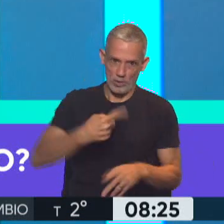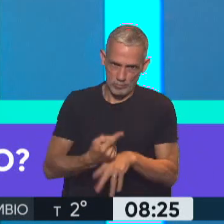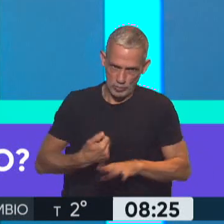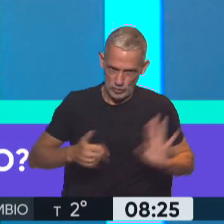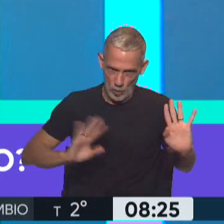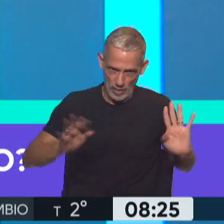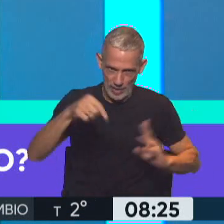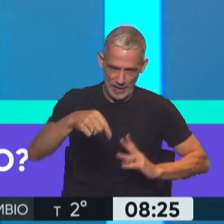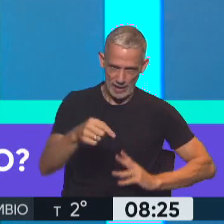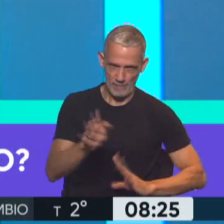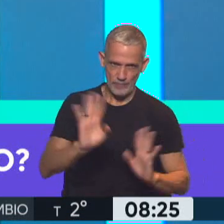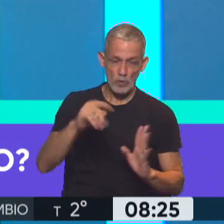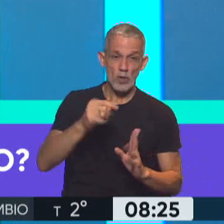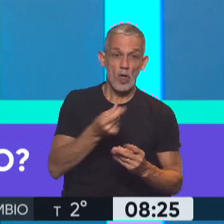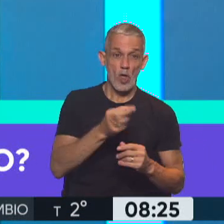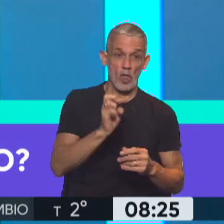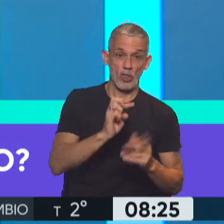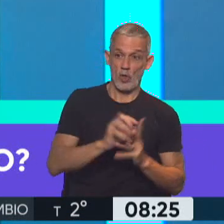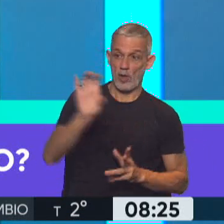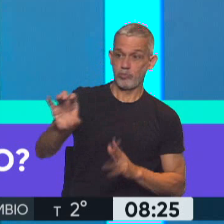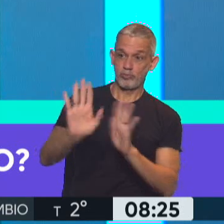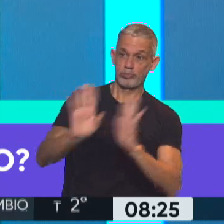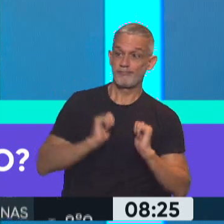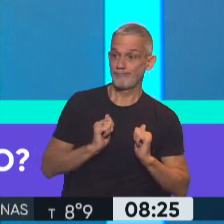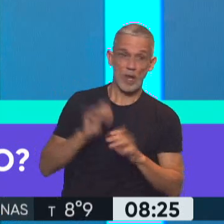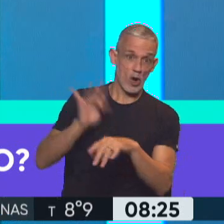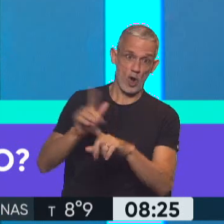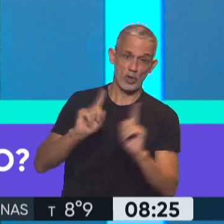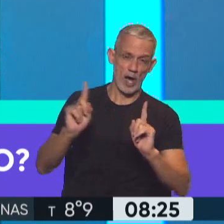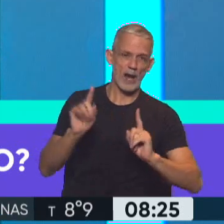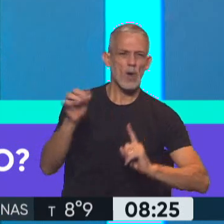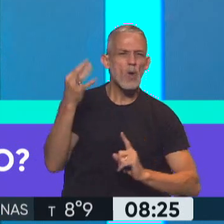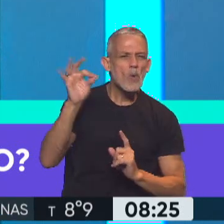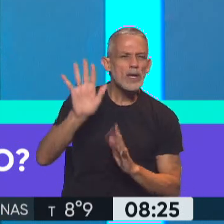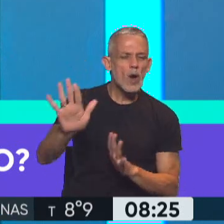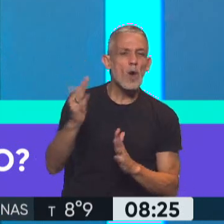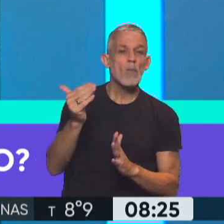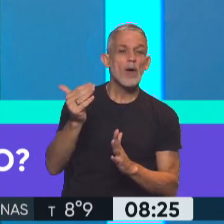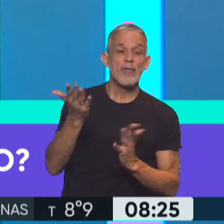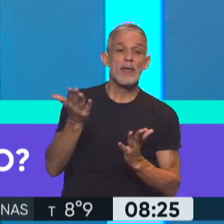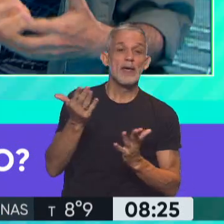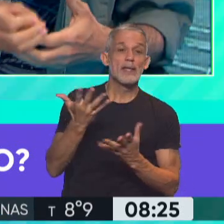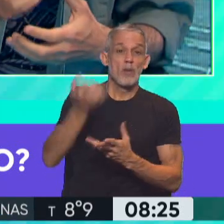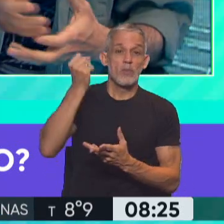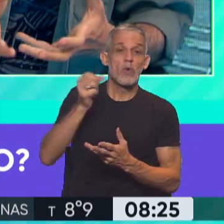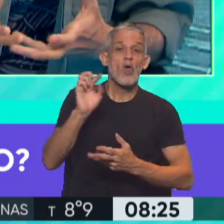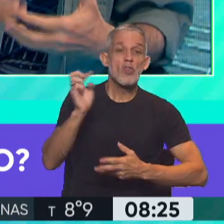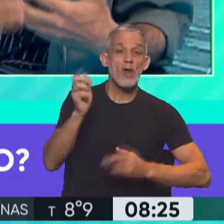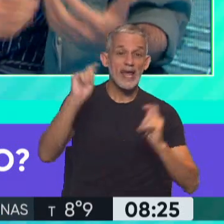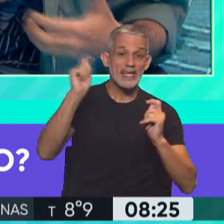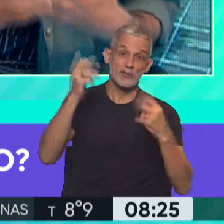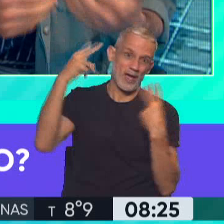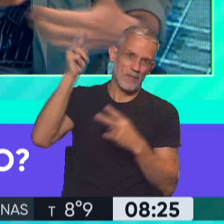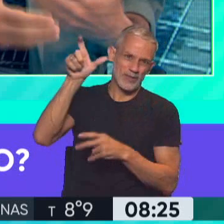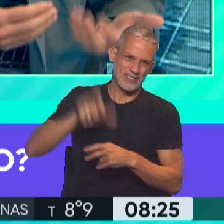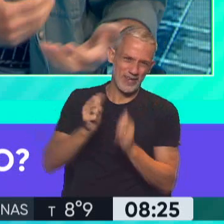eso. Hoy uno deposita los dólares y están ahí y no se pueden tocar. El único sector de la población que pueda acceder a créditos en dólares son los exportadores,